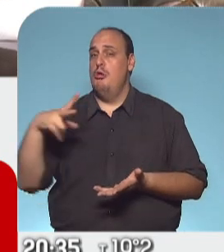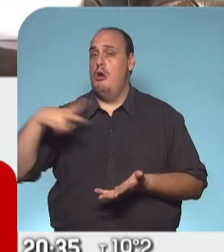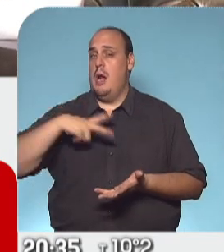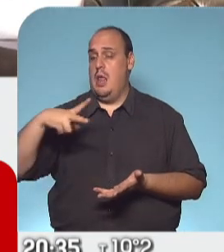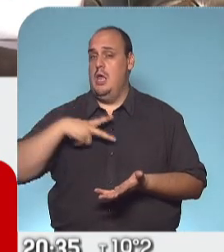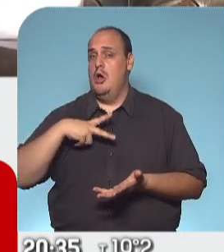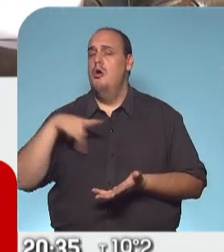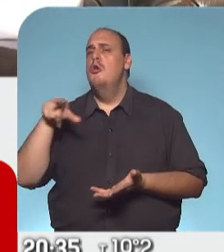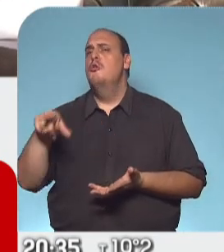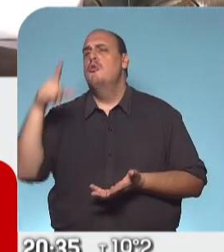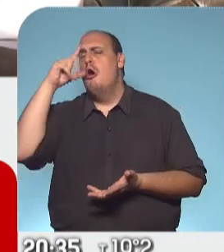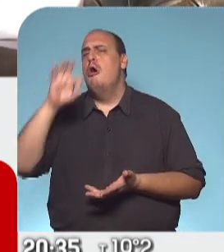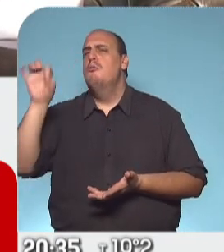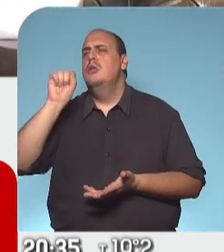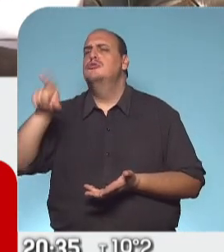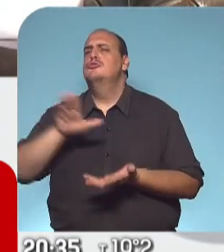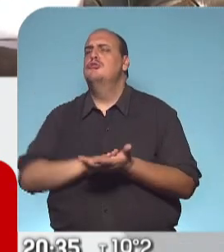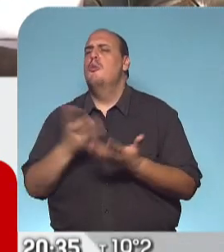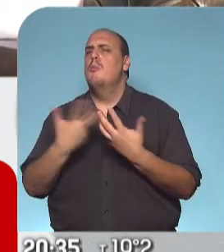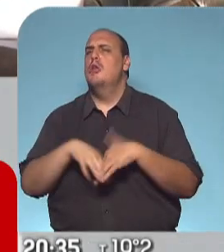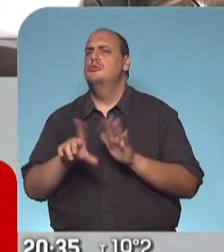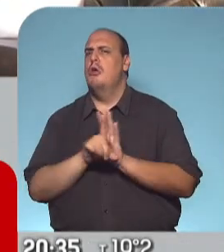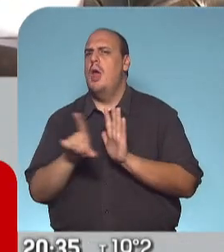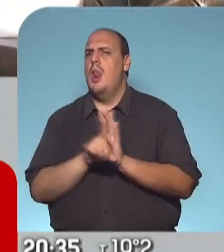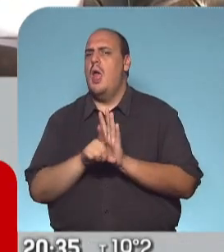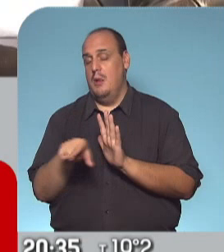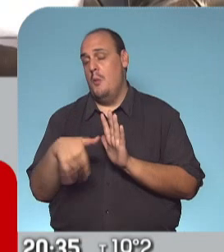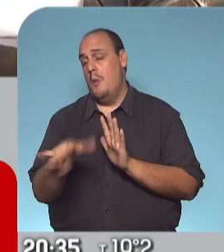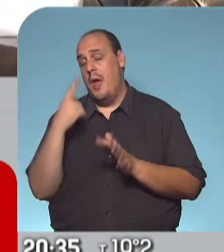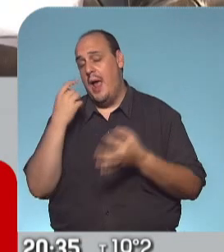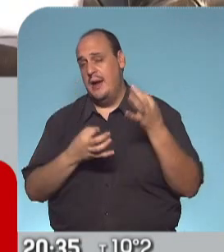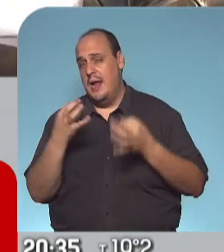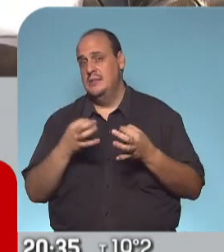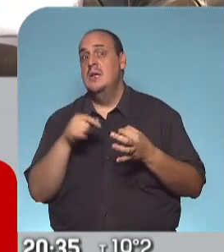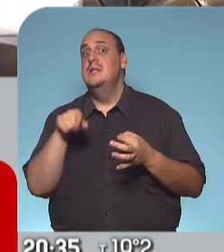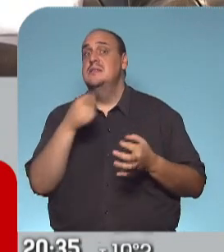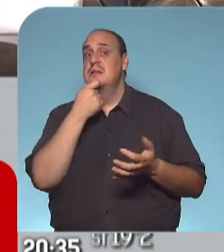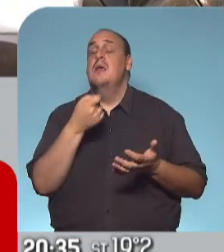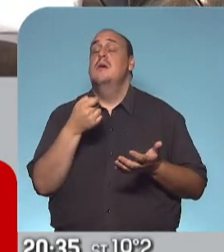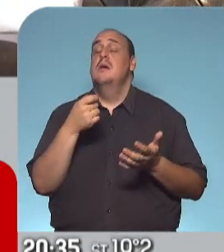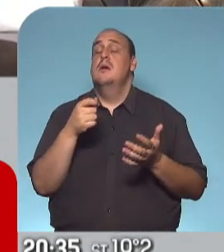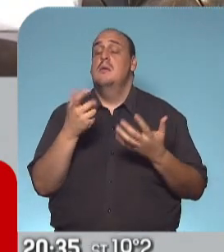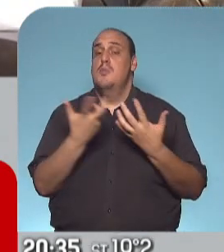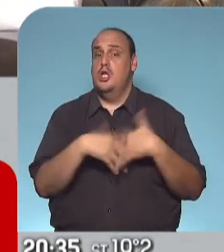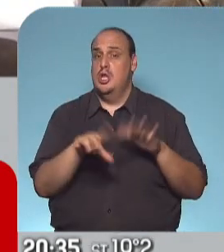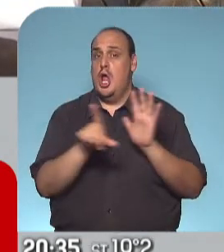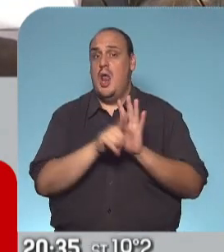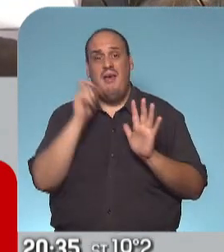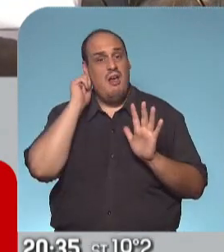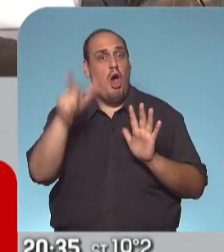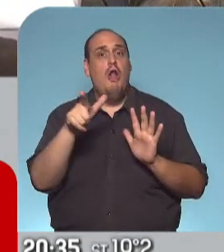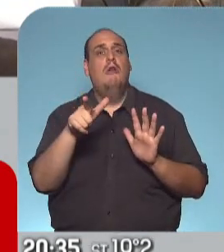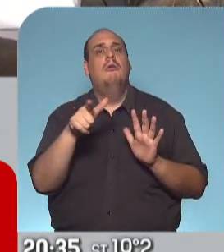este proyecto de ley que entraría la próxima semana, que por lo menos estaría en análisis? ¿Y cuánto podría ayudar a nuestro país, a la economía de nuestro país, que eso sea